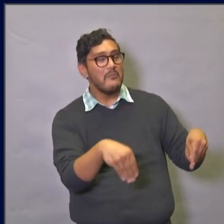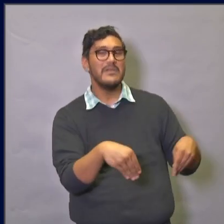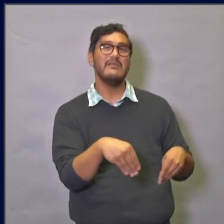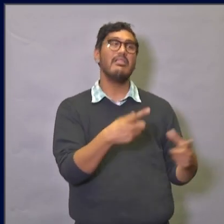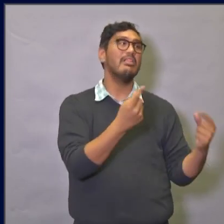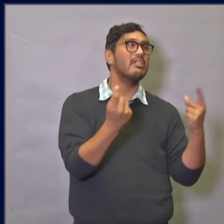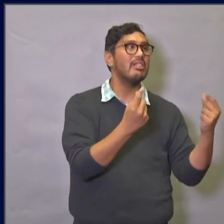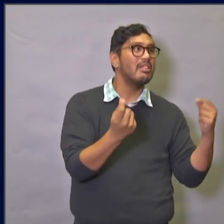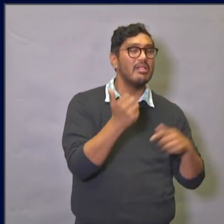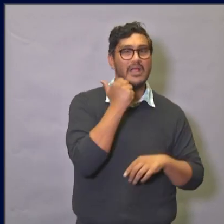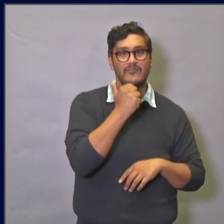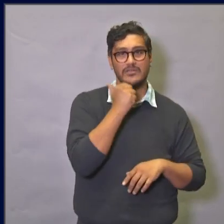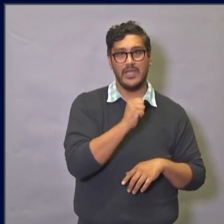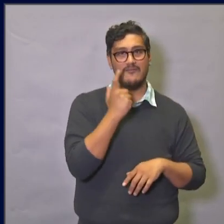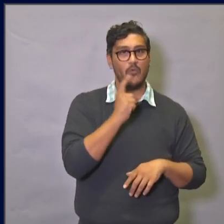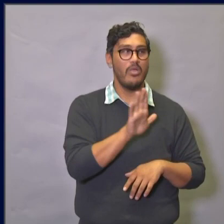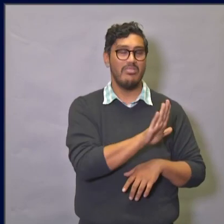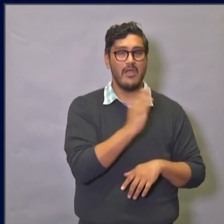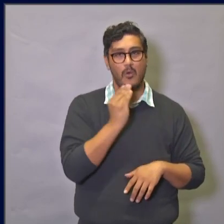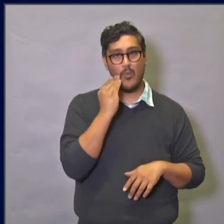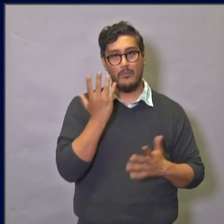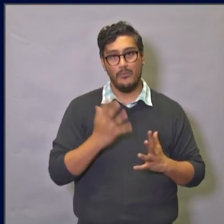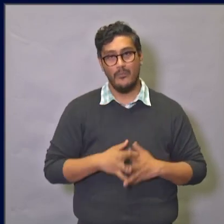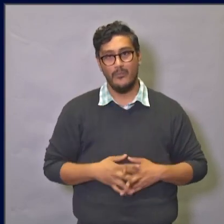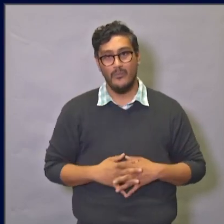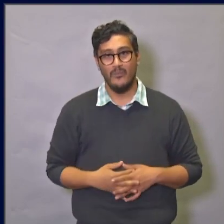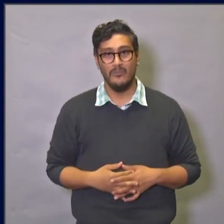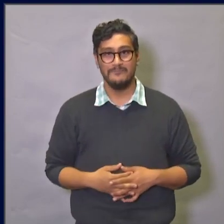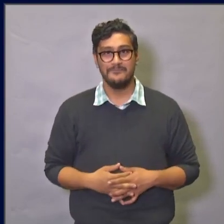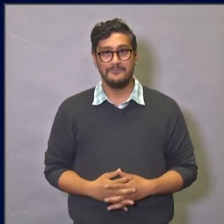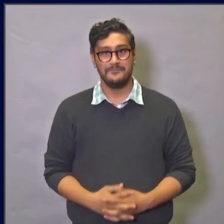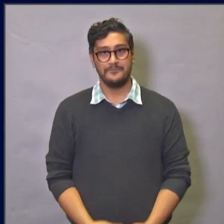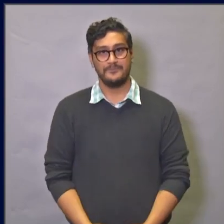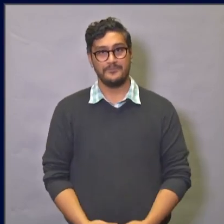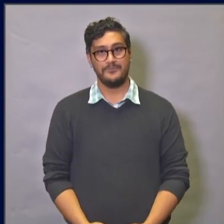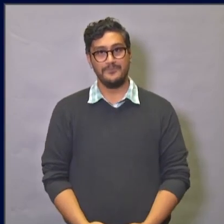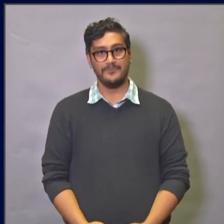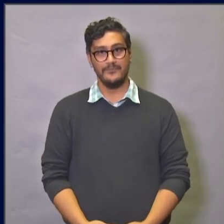quehaceres diarios de su hogar. Next slide, please.